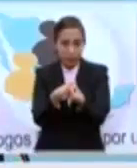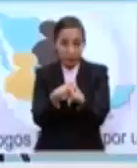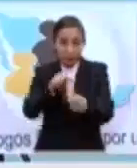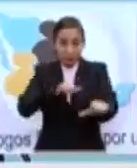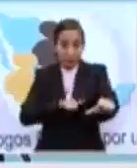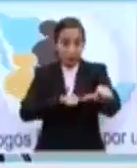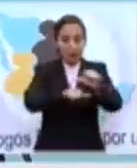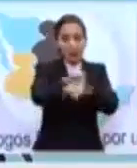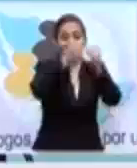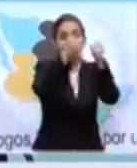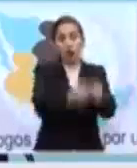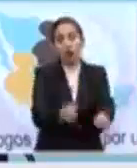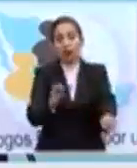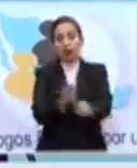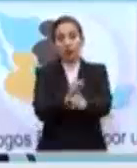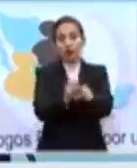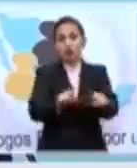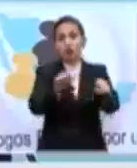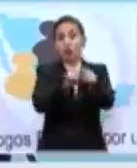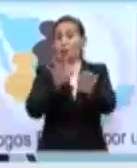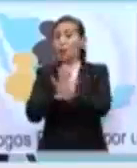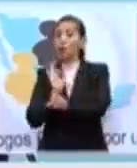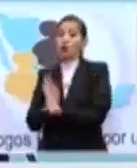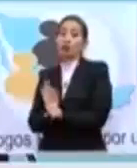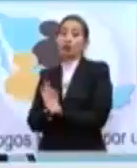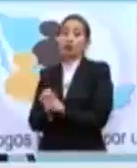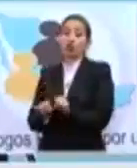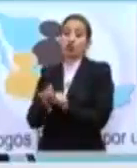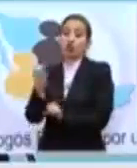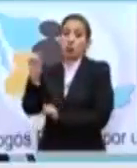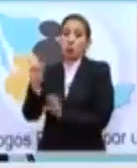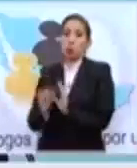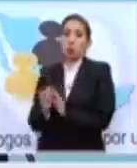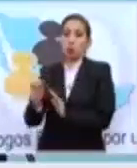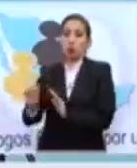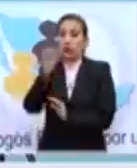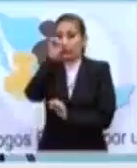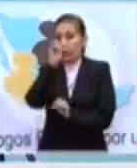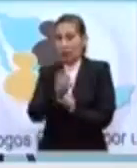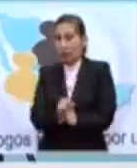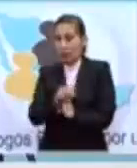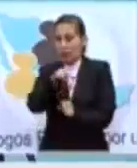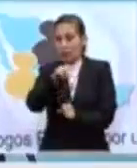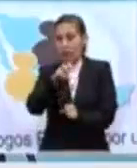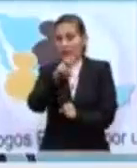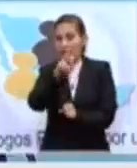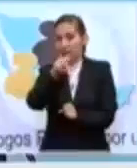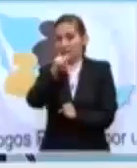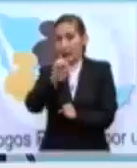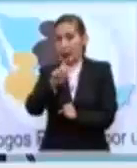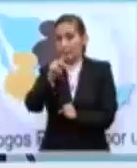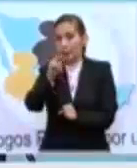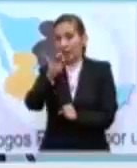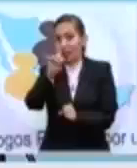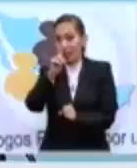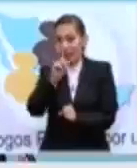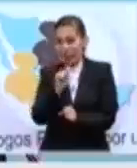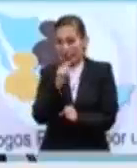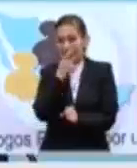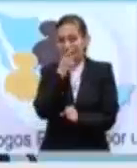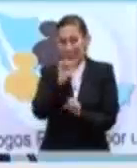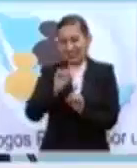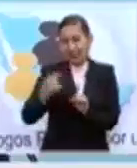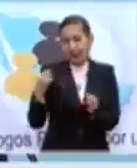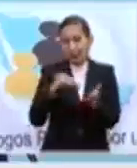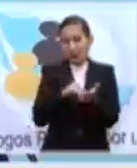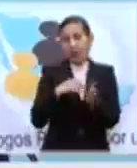Sustituyendo la seguridad social integral por la protección social mínima, el secretario Navarrete Prida suscribió en la